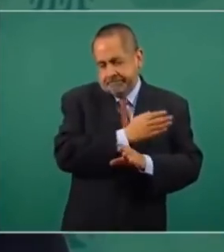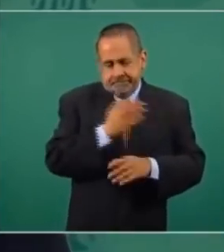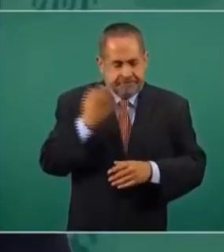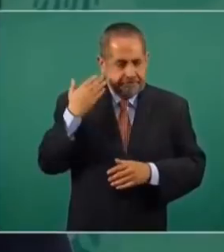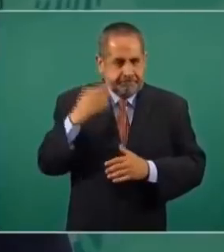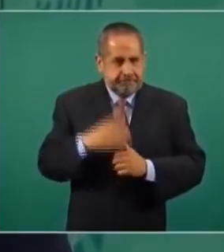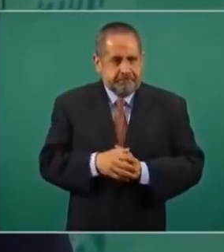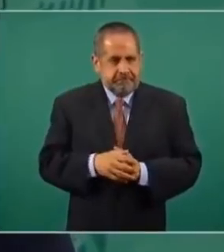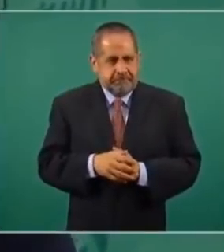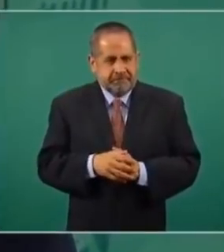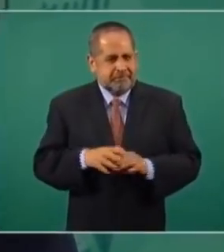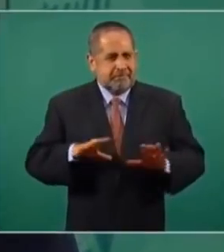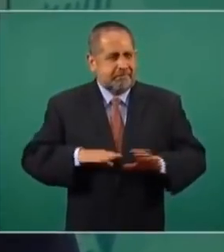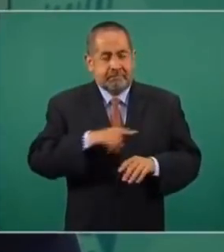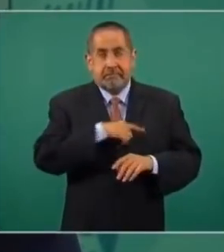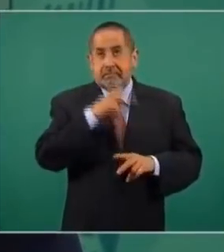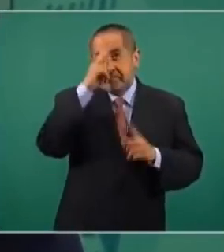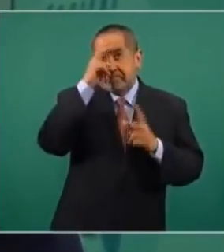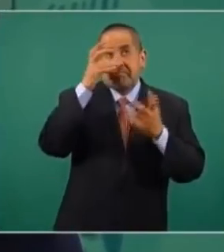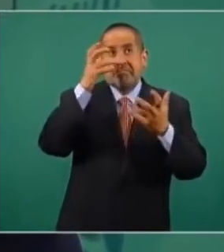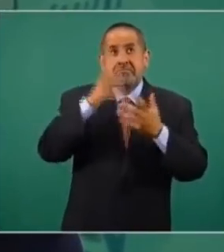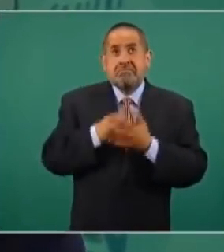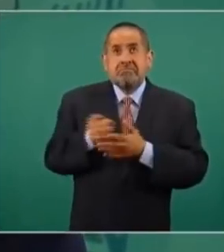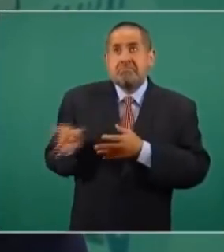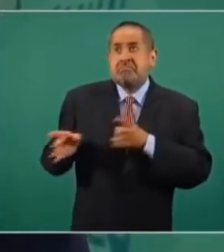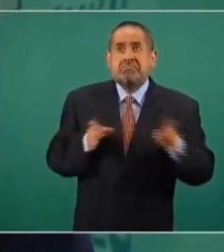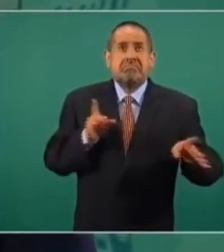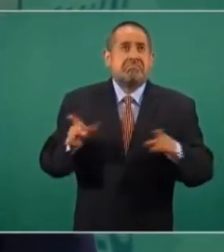Una actitud aspiracionista, ¿no?